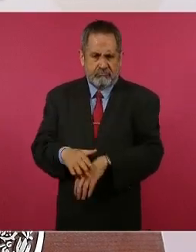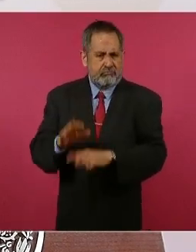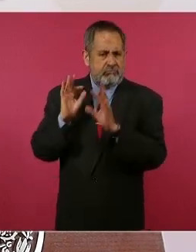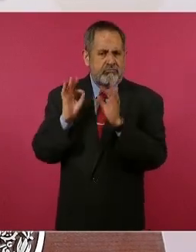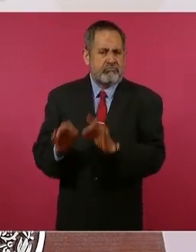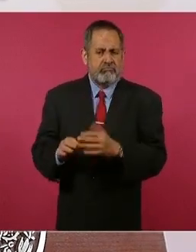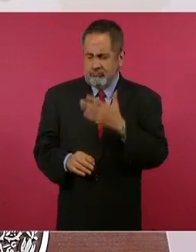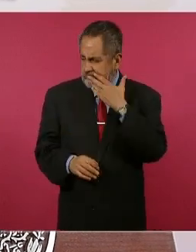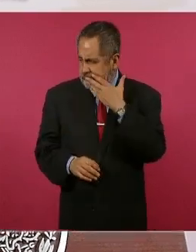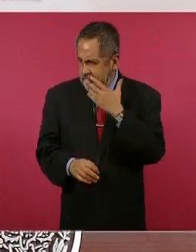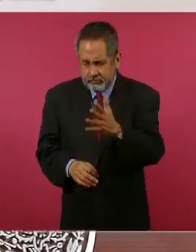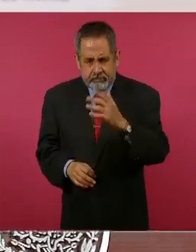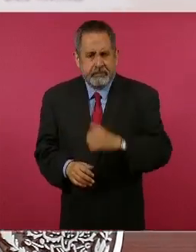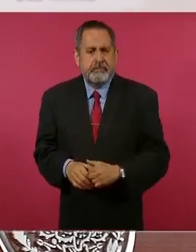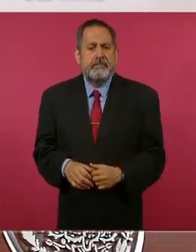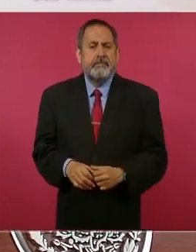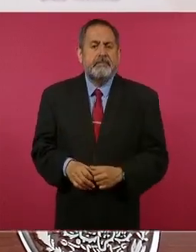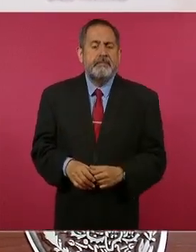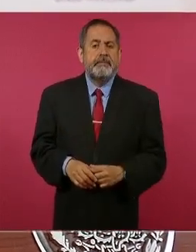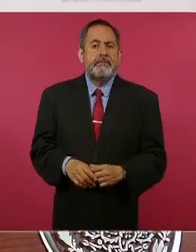todo el